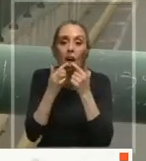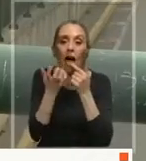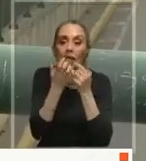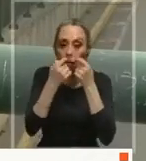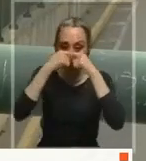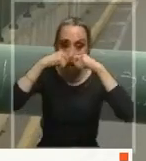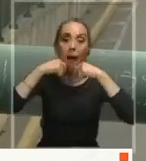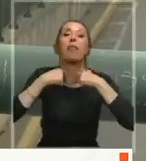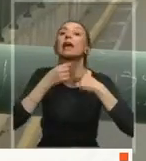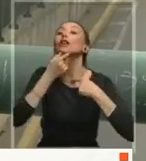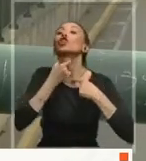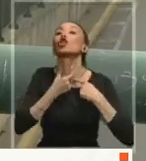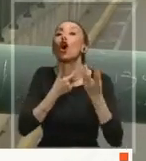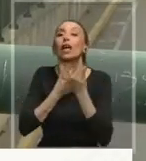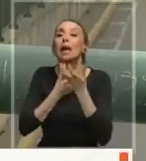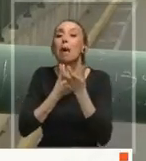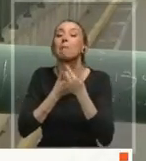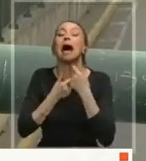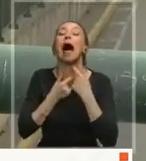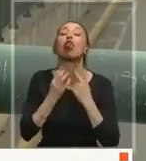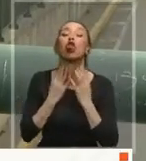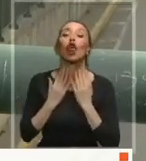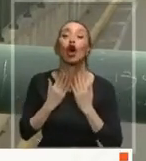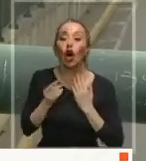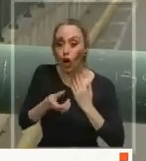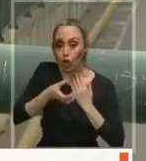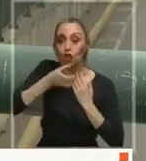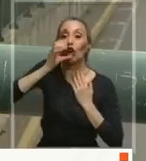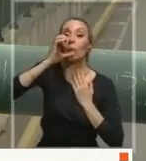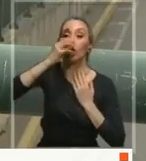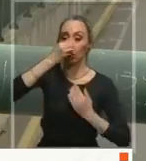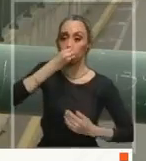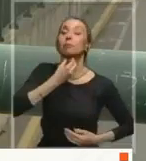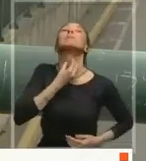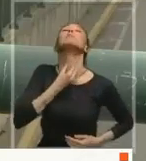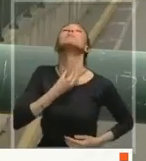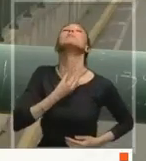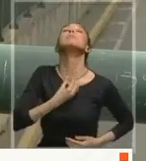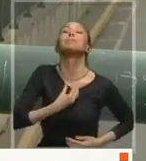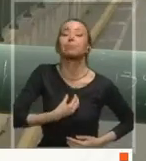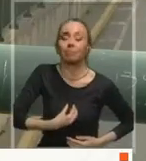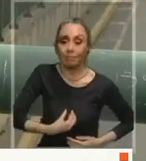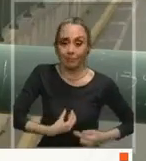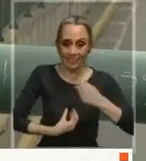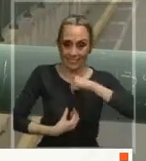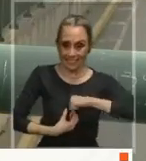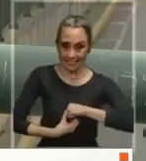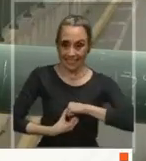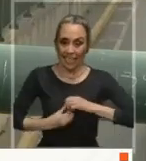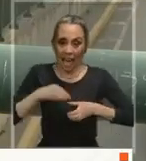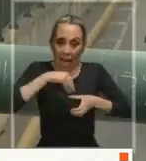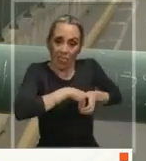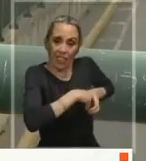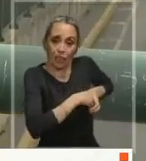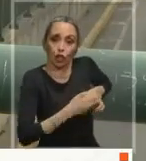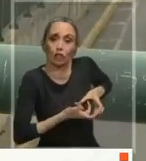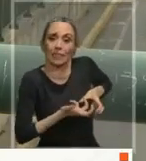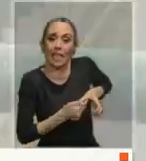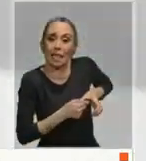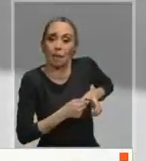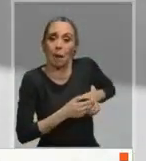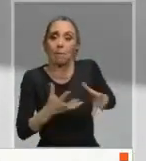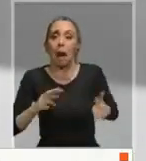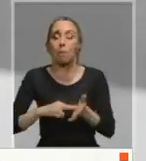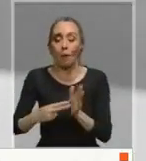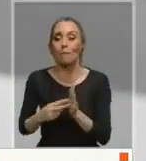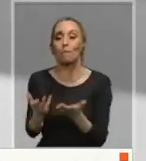zona aérea, probablemente parte de lo que ingirió pasó a la vía respiratoria también, por lo tanto eso generalmente genera el mayor